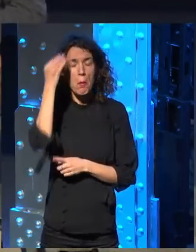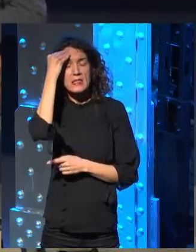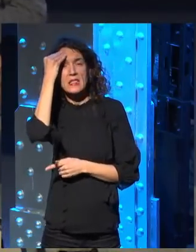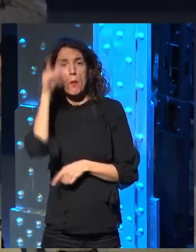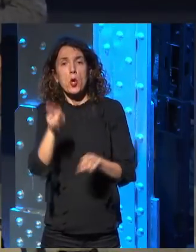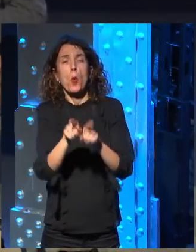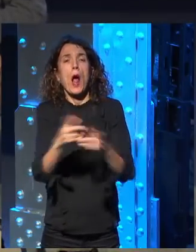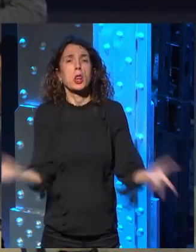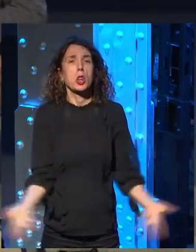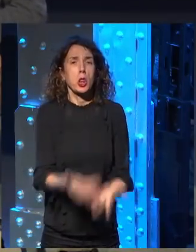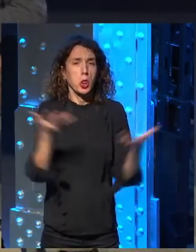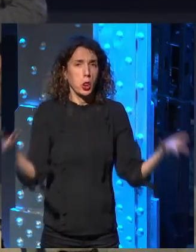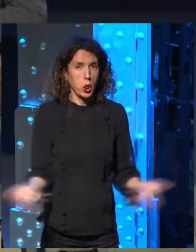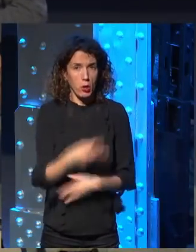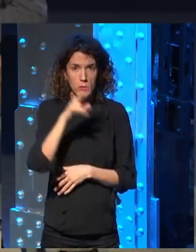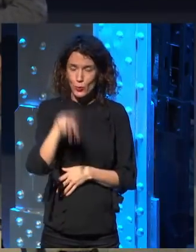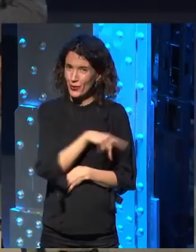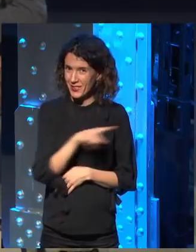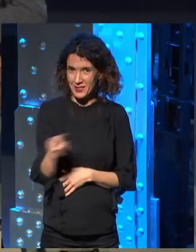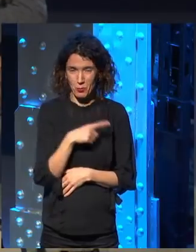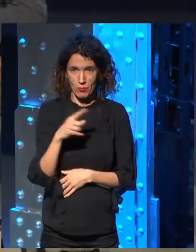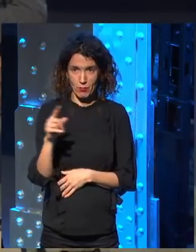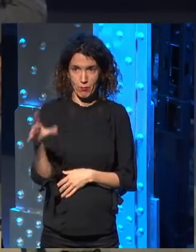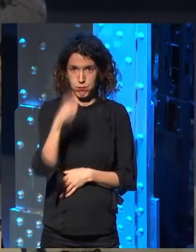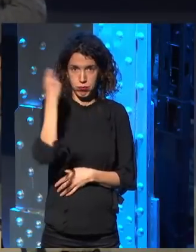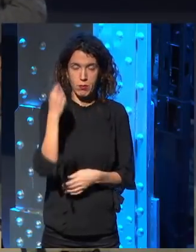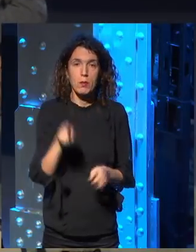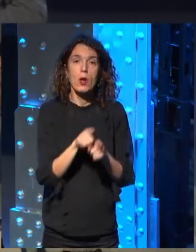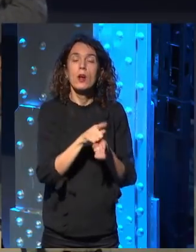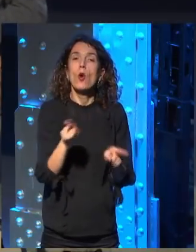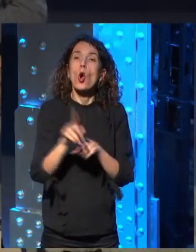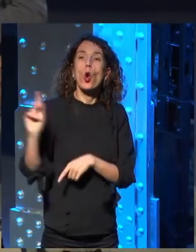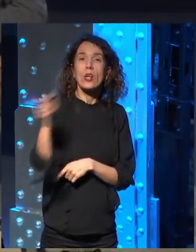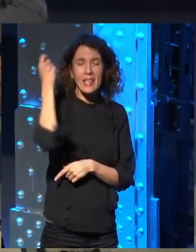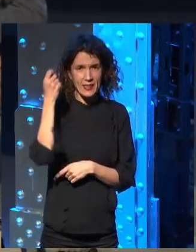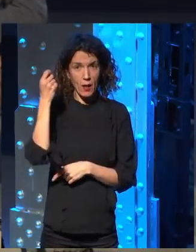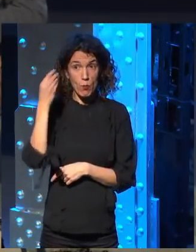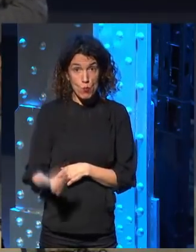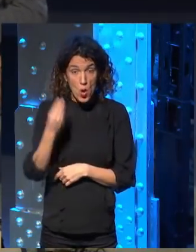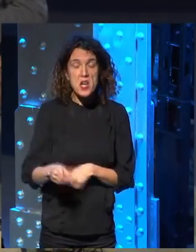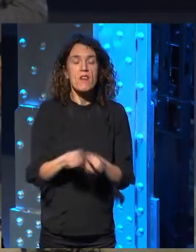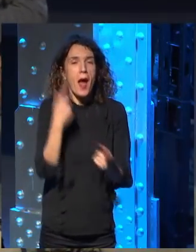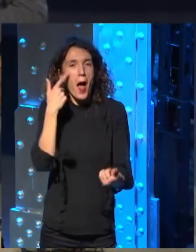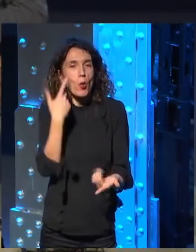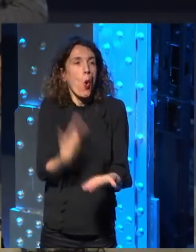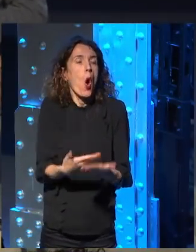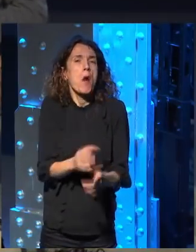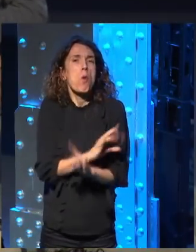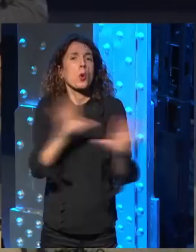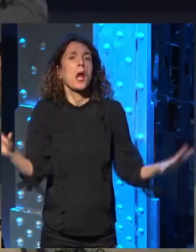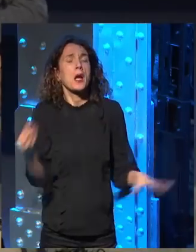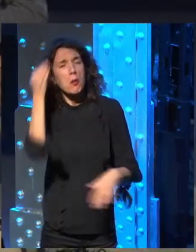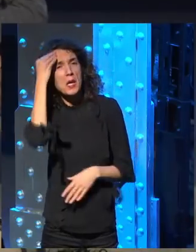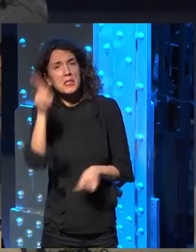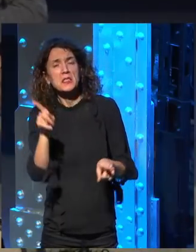parece baladí porque la vemos, pero es una conquista... Eso es lo terrible que tienen las grandes conquistas, ¿sabes? Que se vuelven tan evidentes que ya no